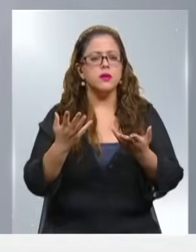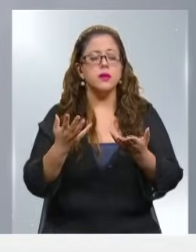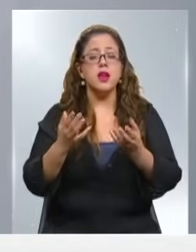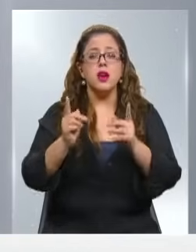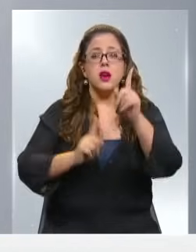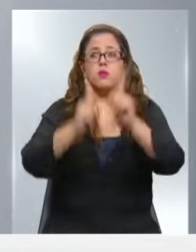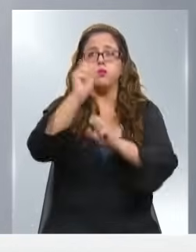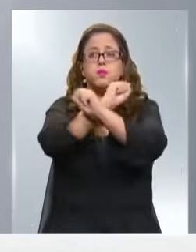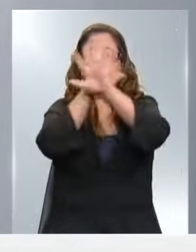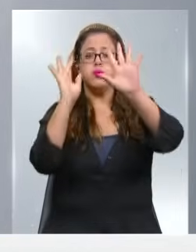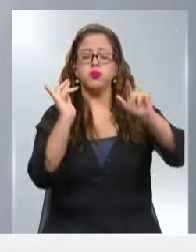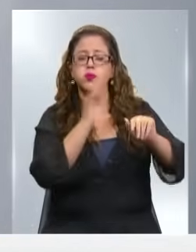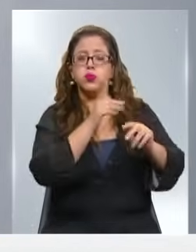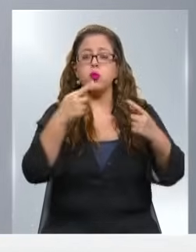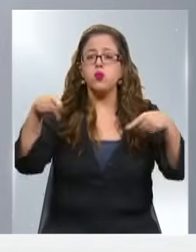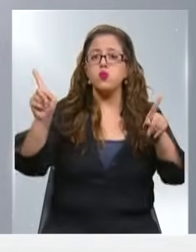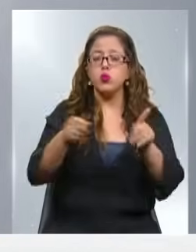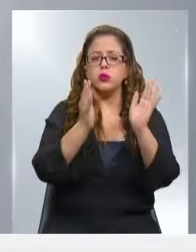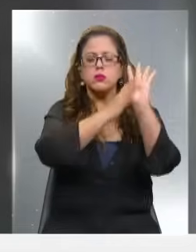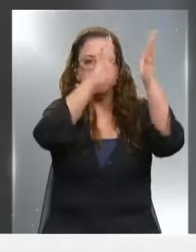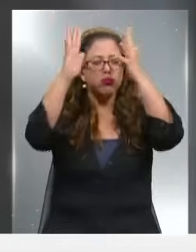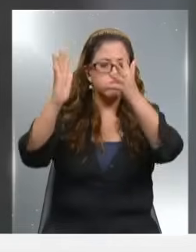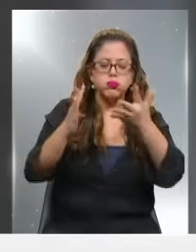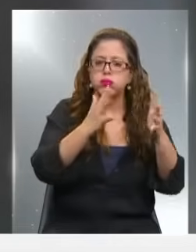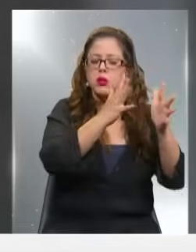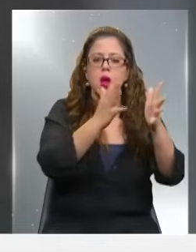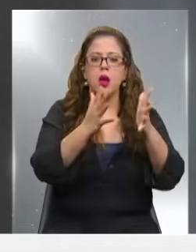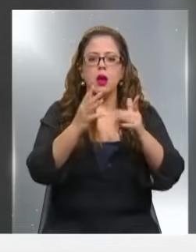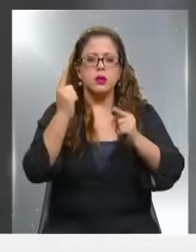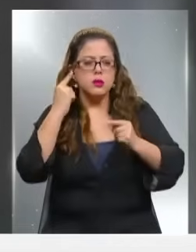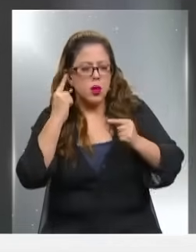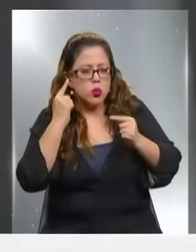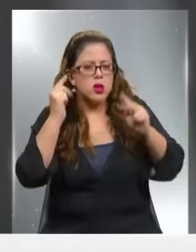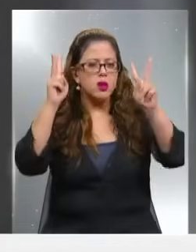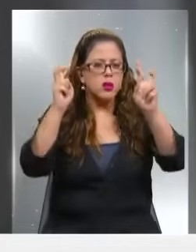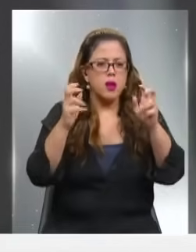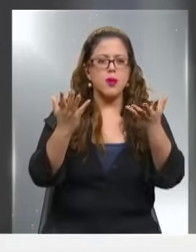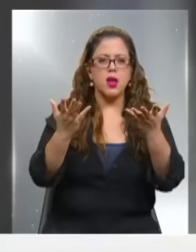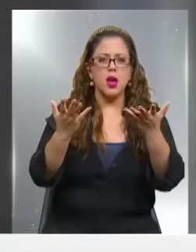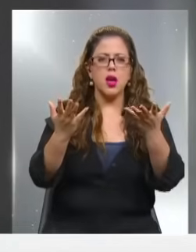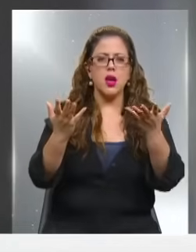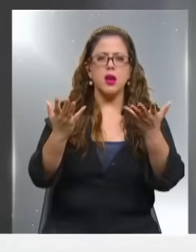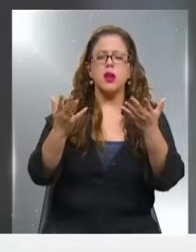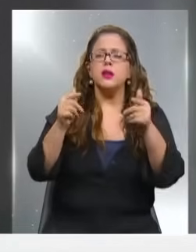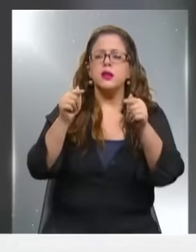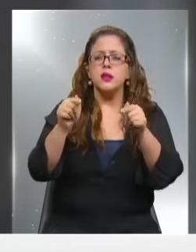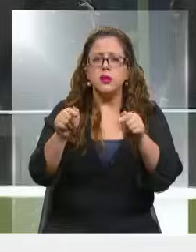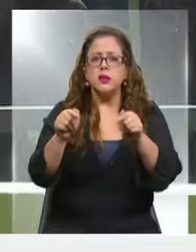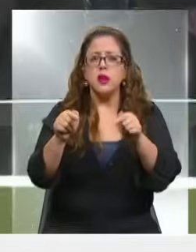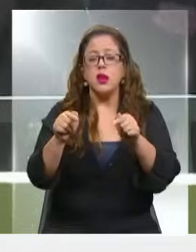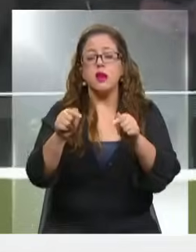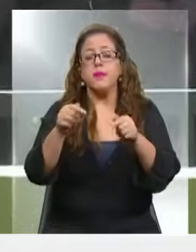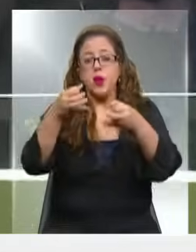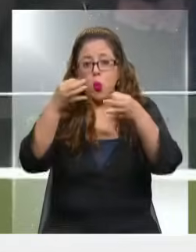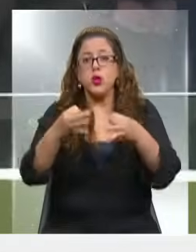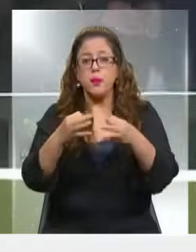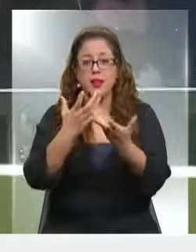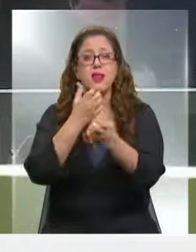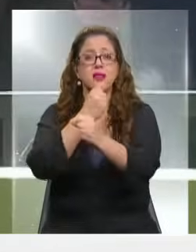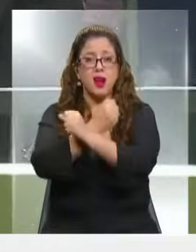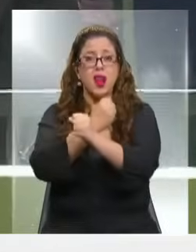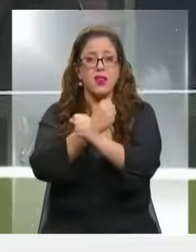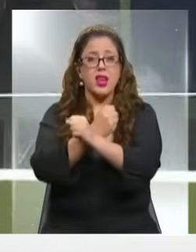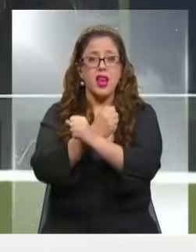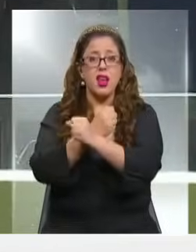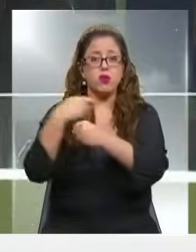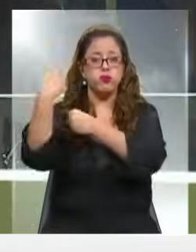Fuegos artificiales, música y aplausos se mezclaban entre los escudos y vehículos policiales de carabineros. En el perímetro, más de